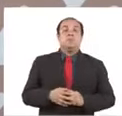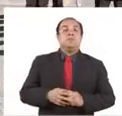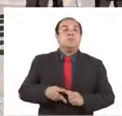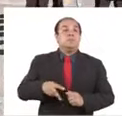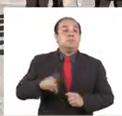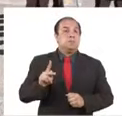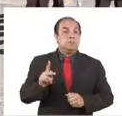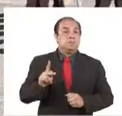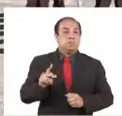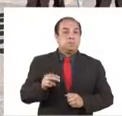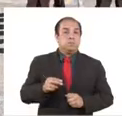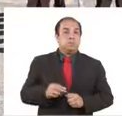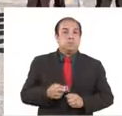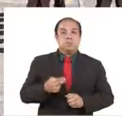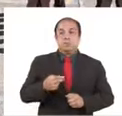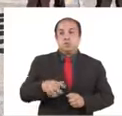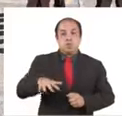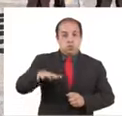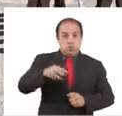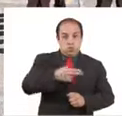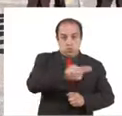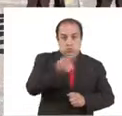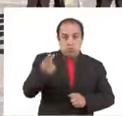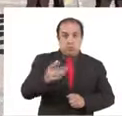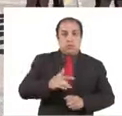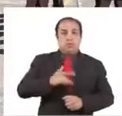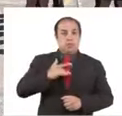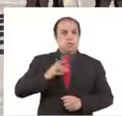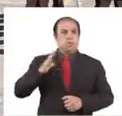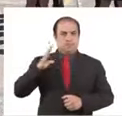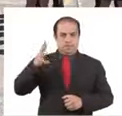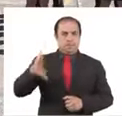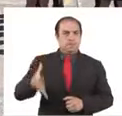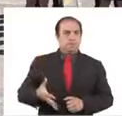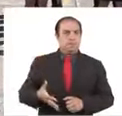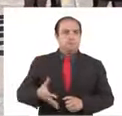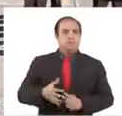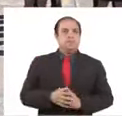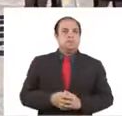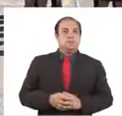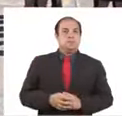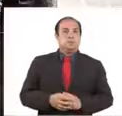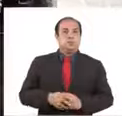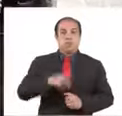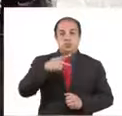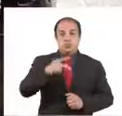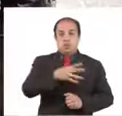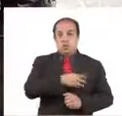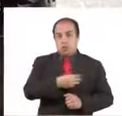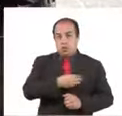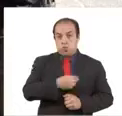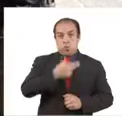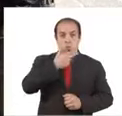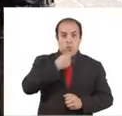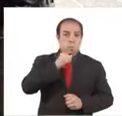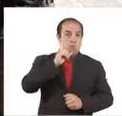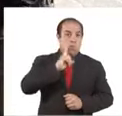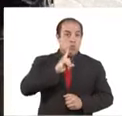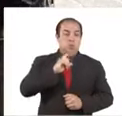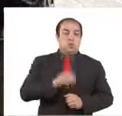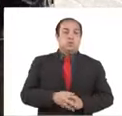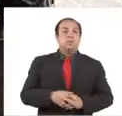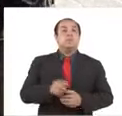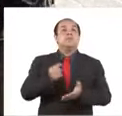pero tienen que sentirse muy, muy orgullosos de que sus hijos, sus hijas